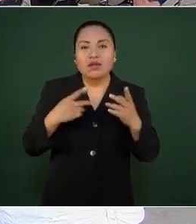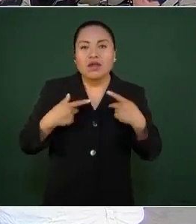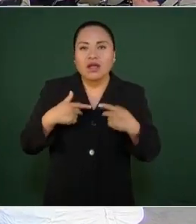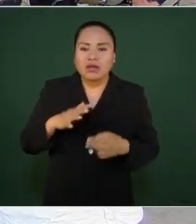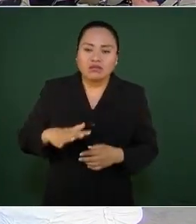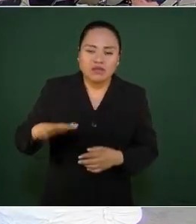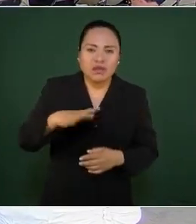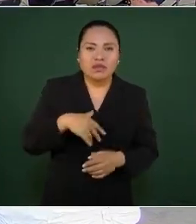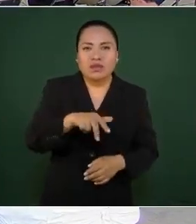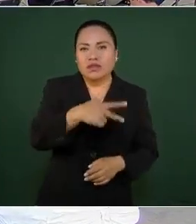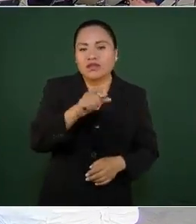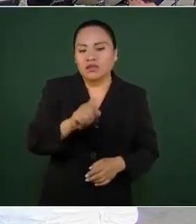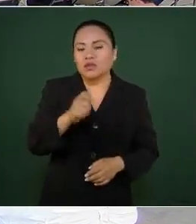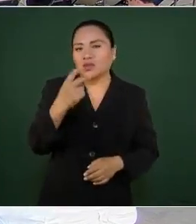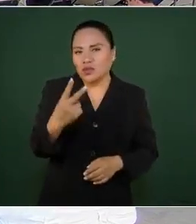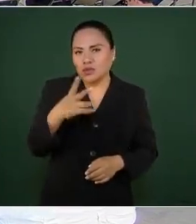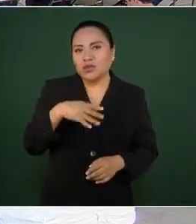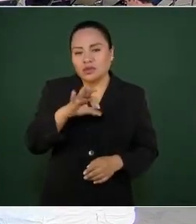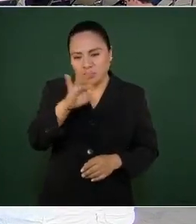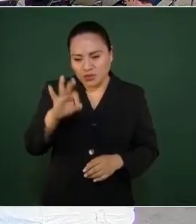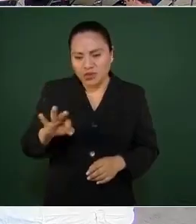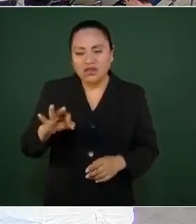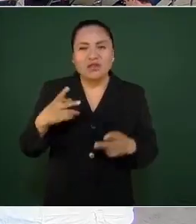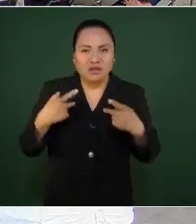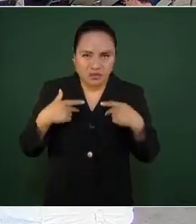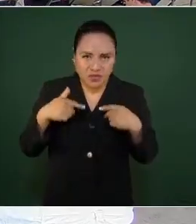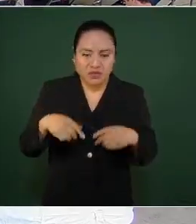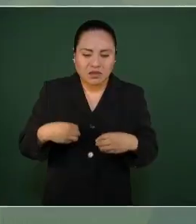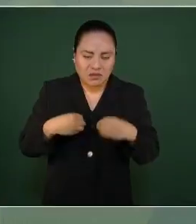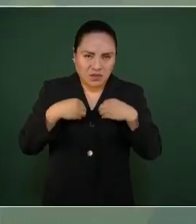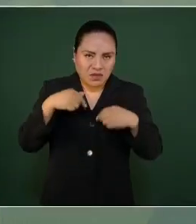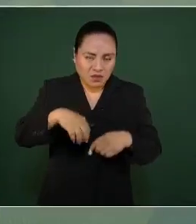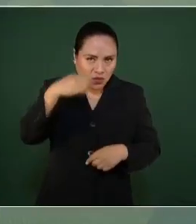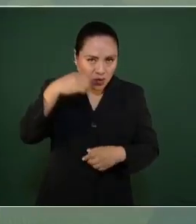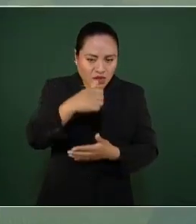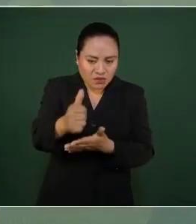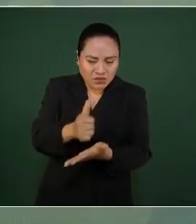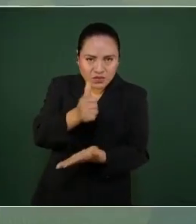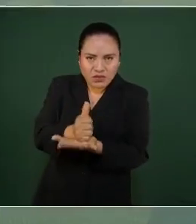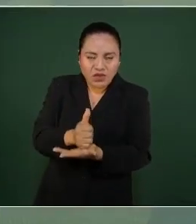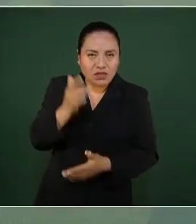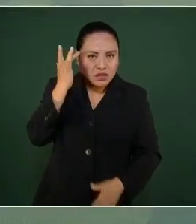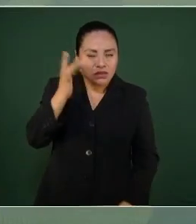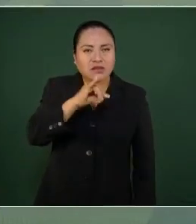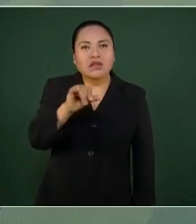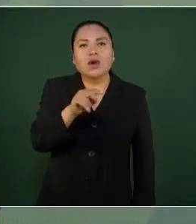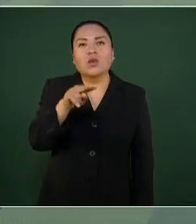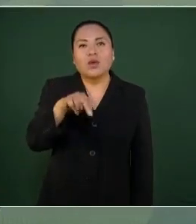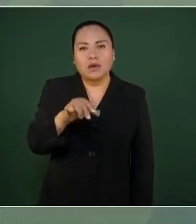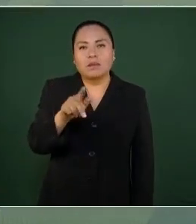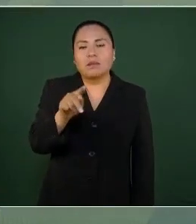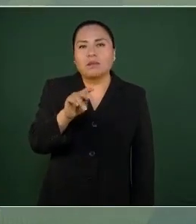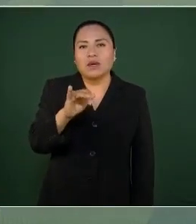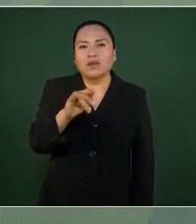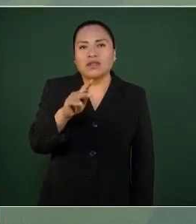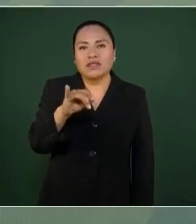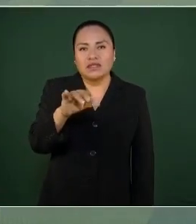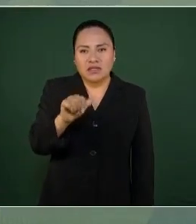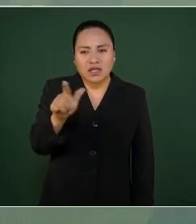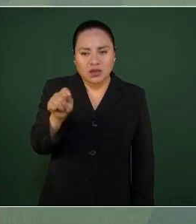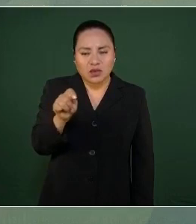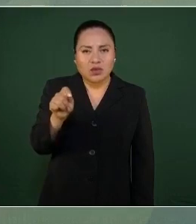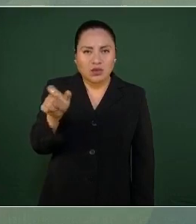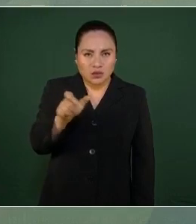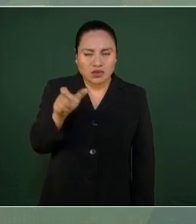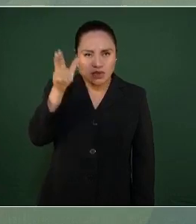el 13.2% de su población en Oaxaca de Juárez, en San Juan Bautista Tuxtepec y